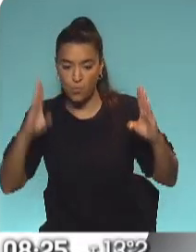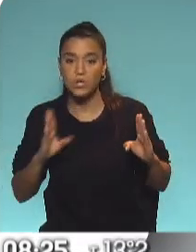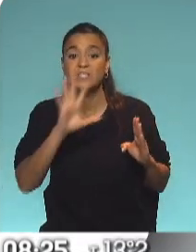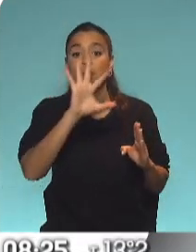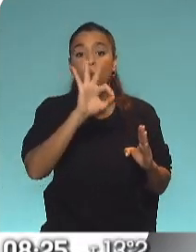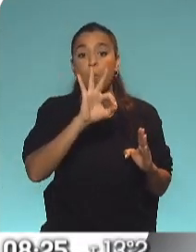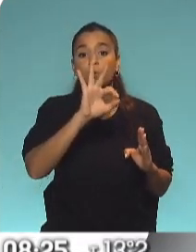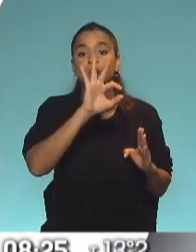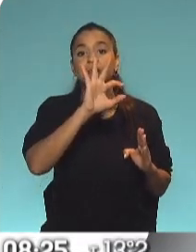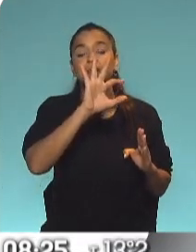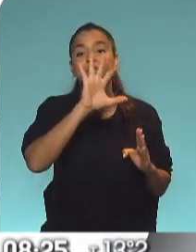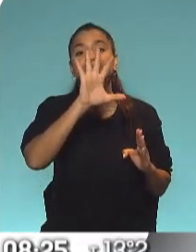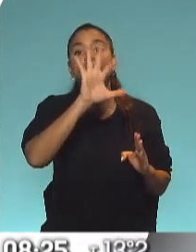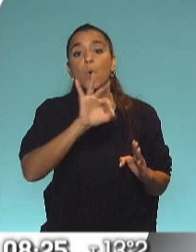el